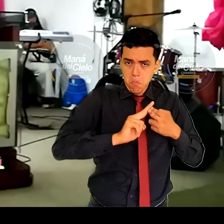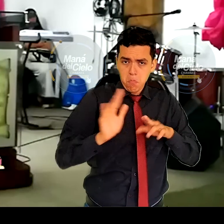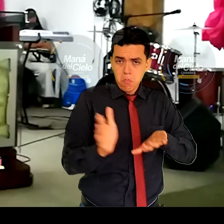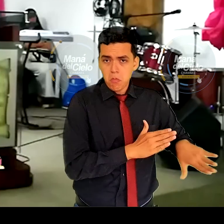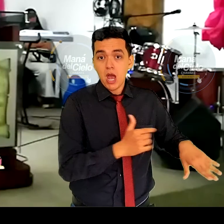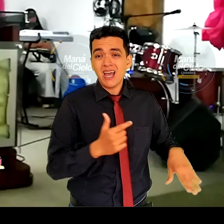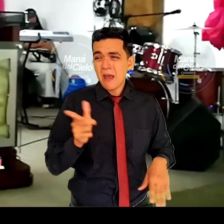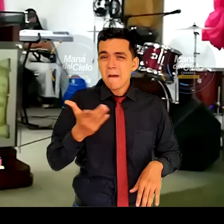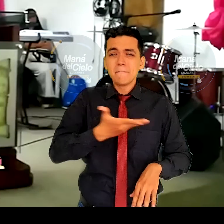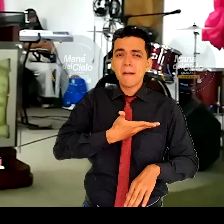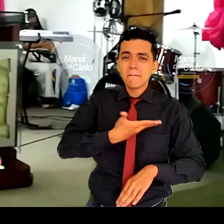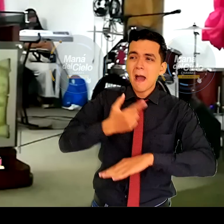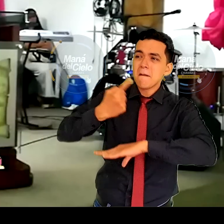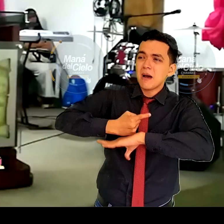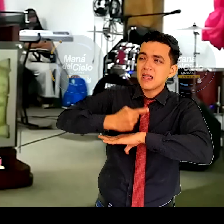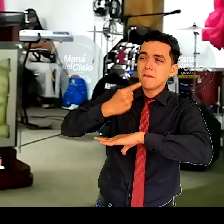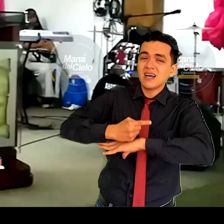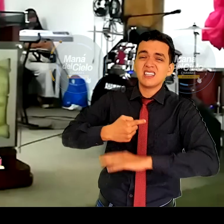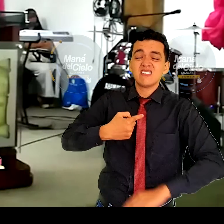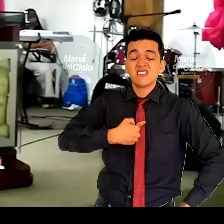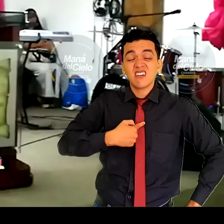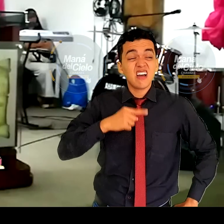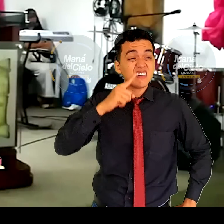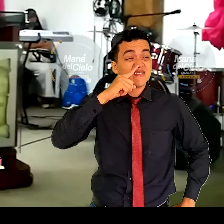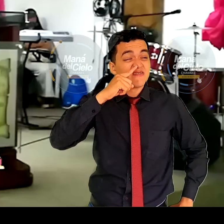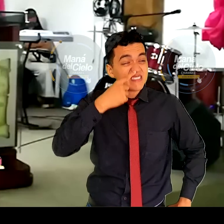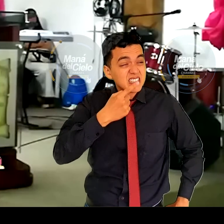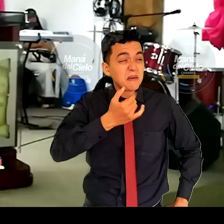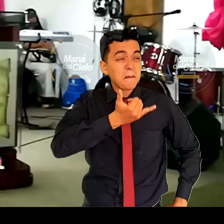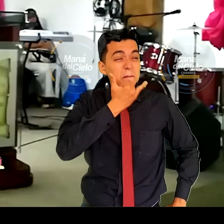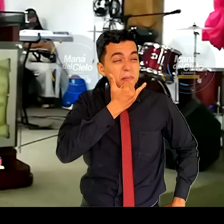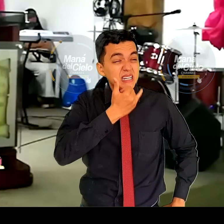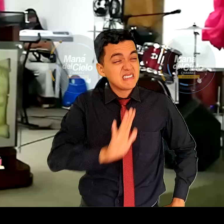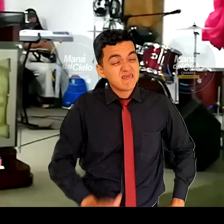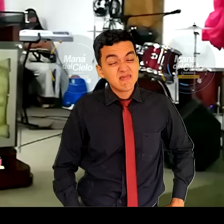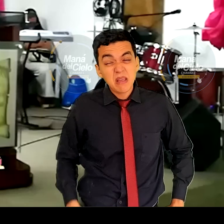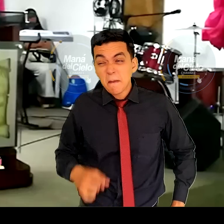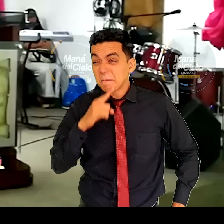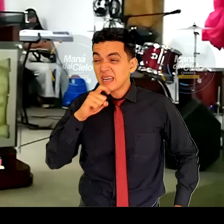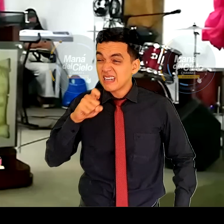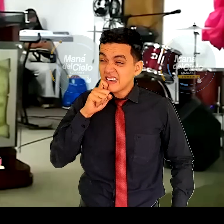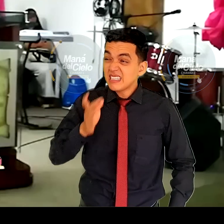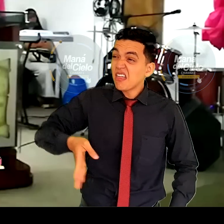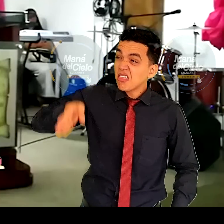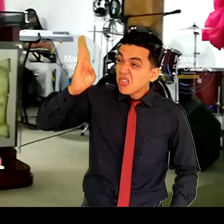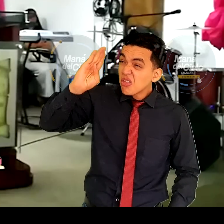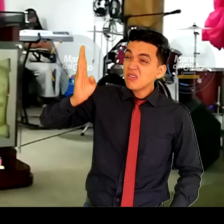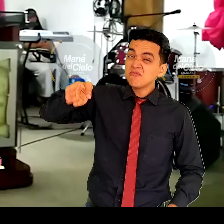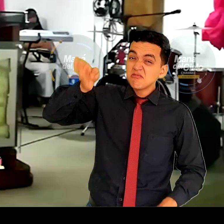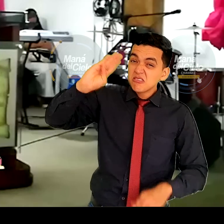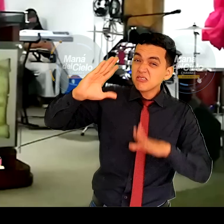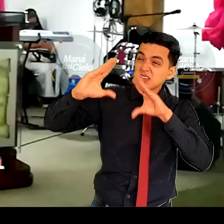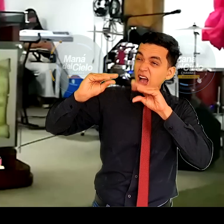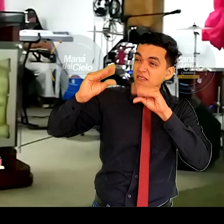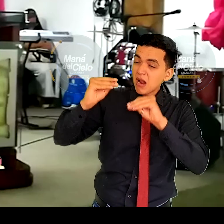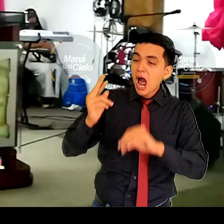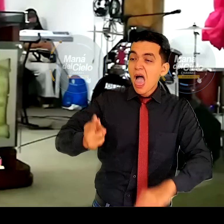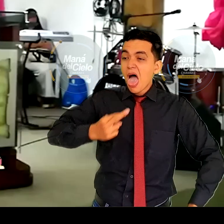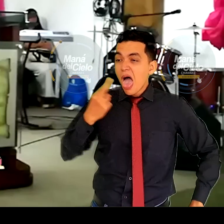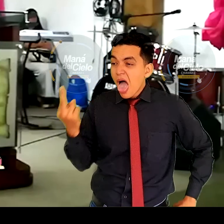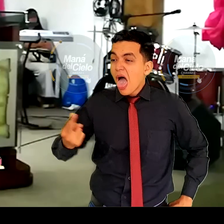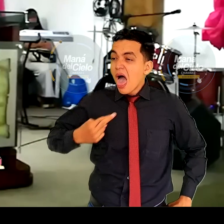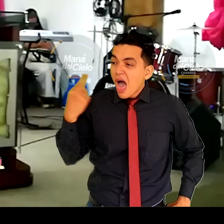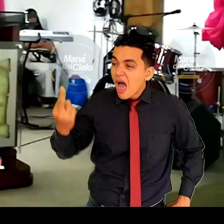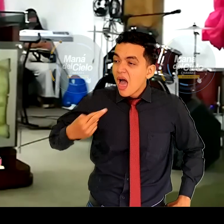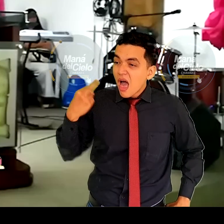hallaba. Yo decía, no, esto es comunión con Dios, esto es hablar con Dios. Era como un círculo vicioso, era como un ir y salir en la